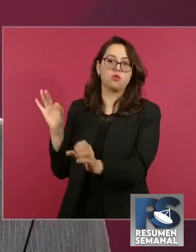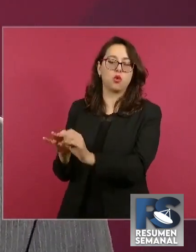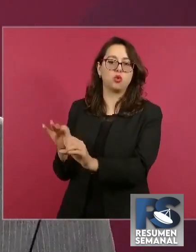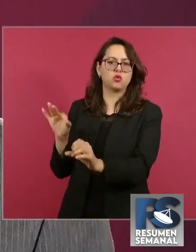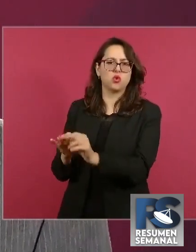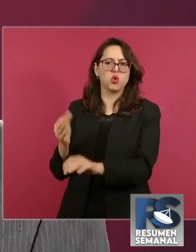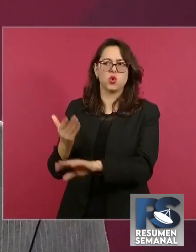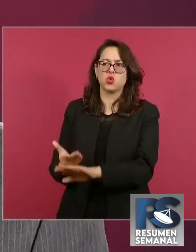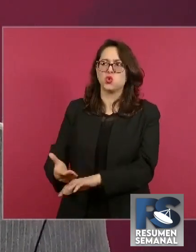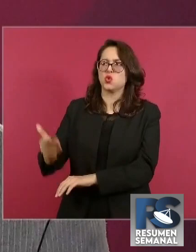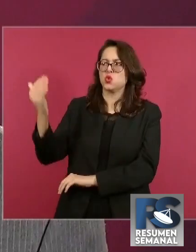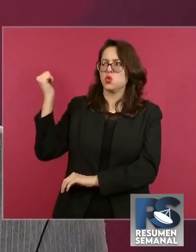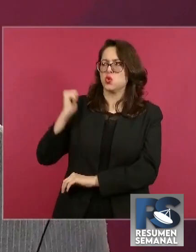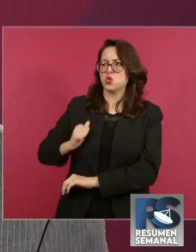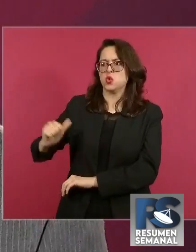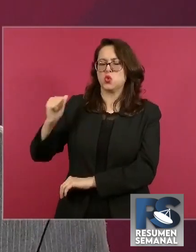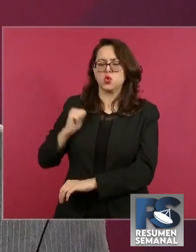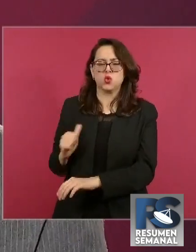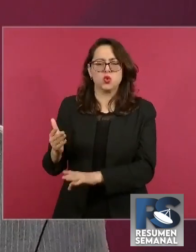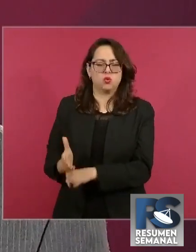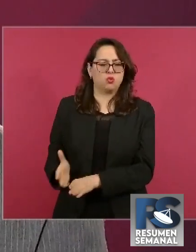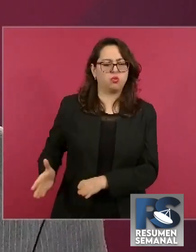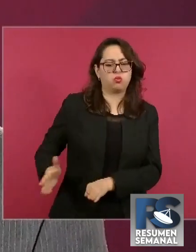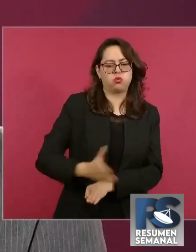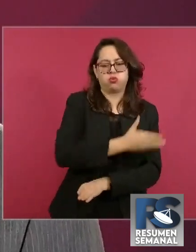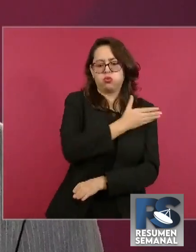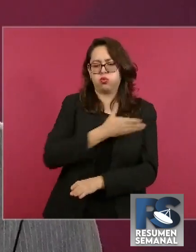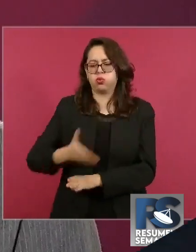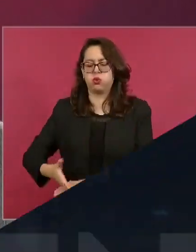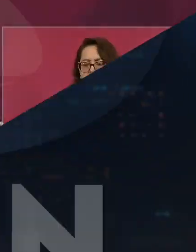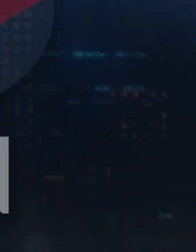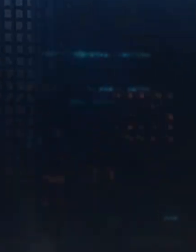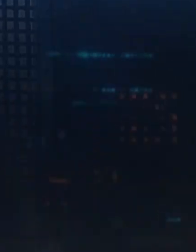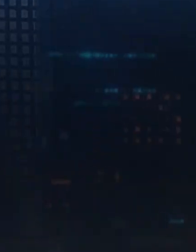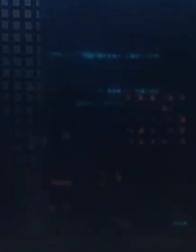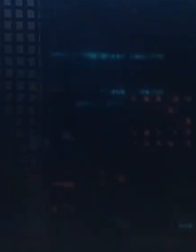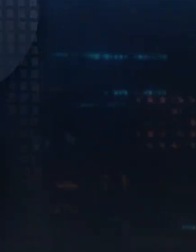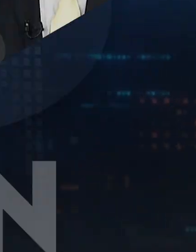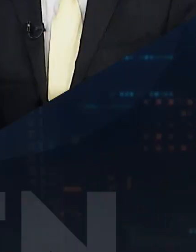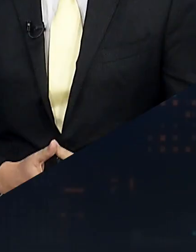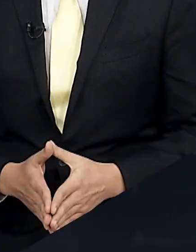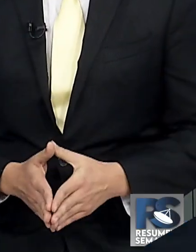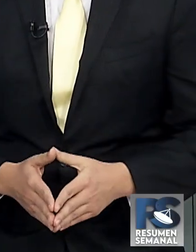Así fue durante mucho tiempo en Estados Unidos.